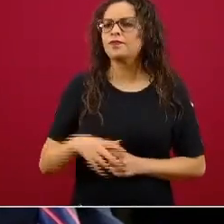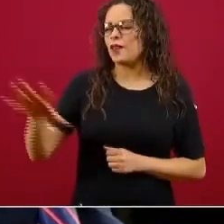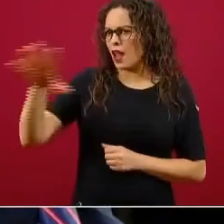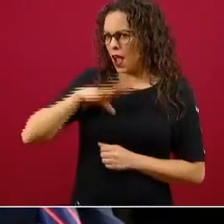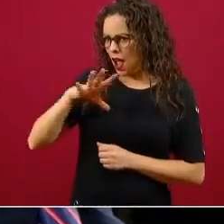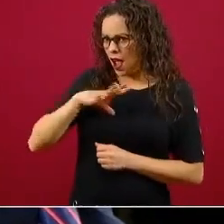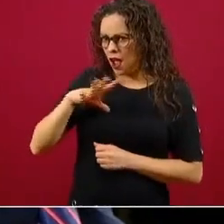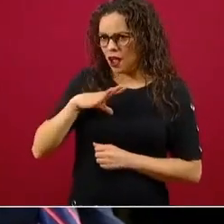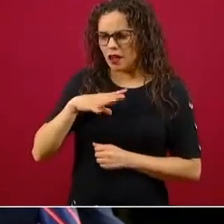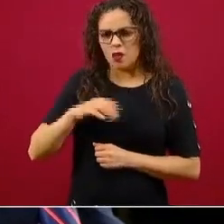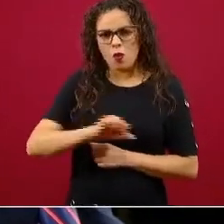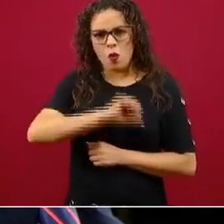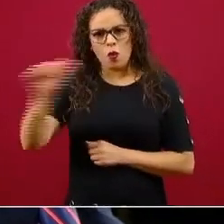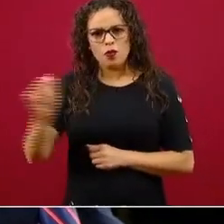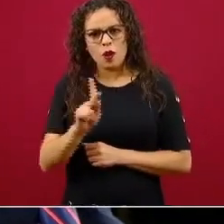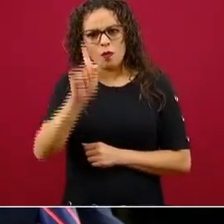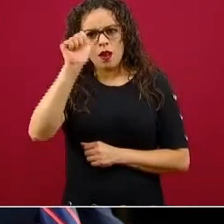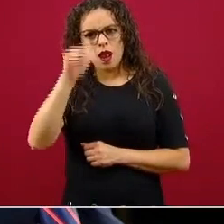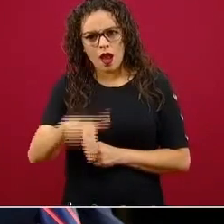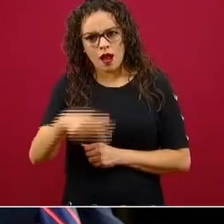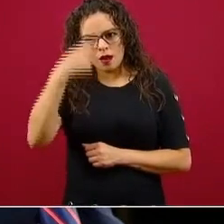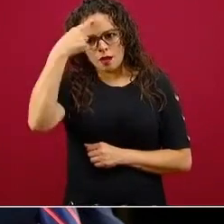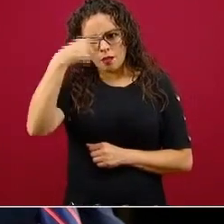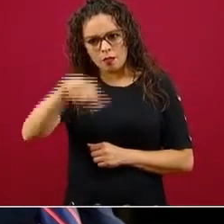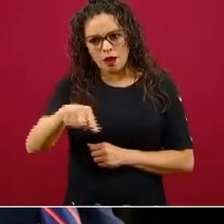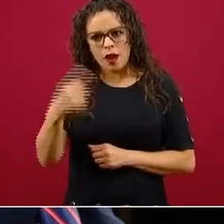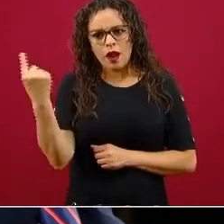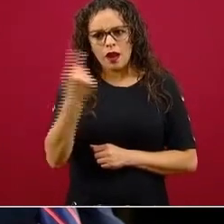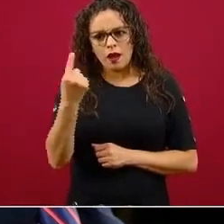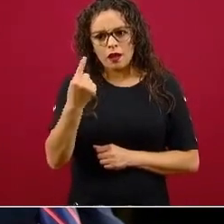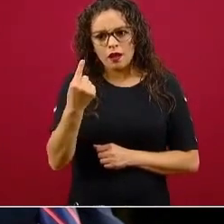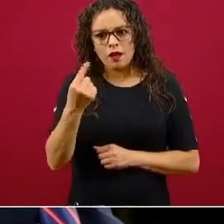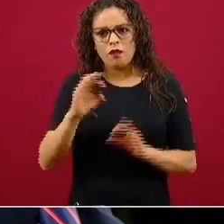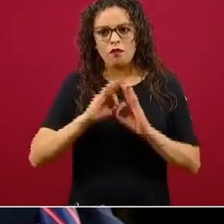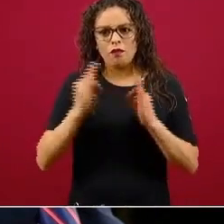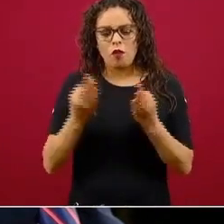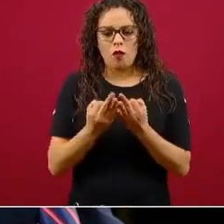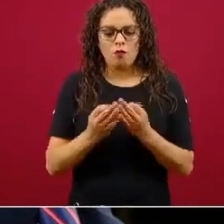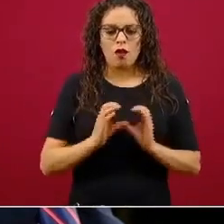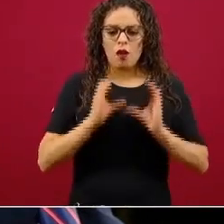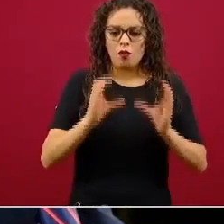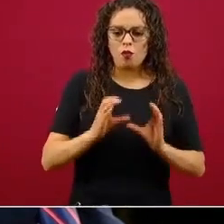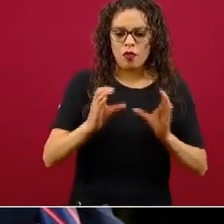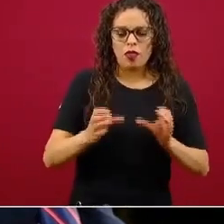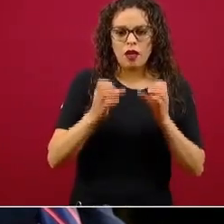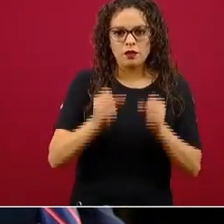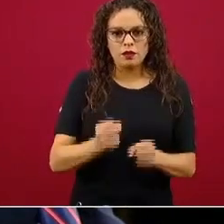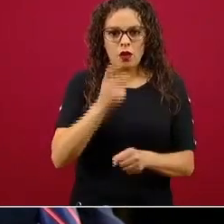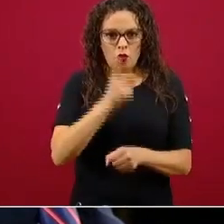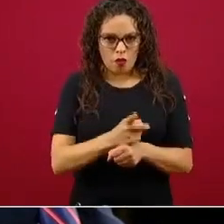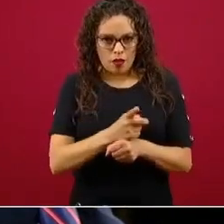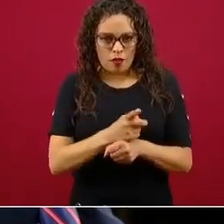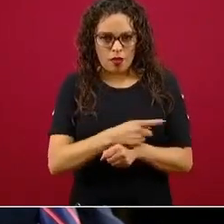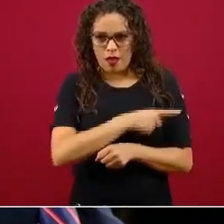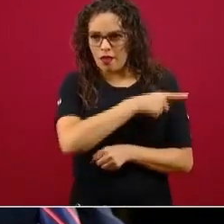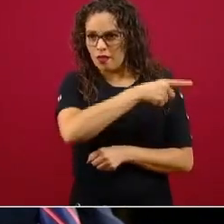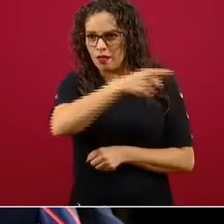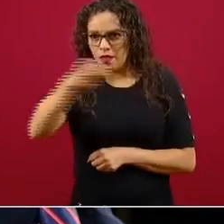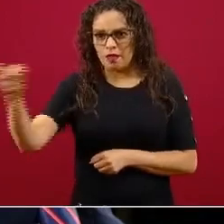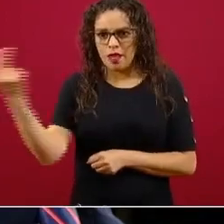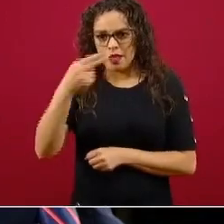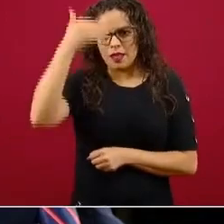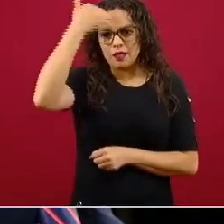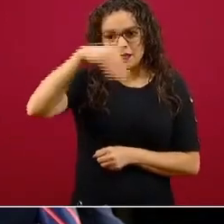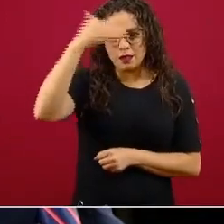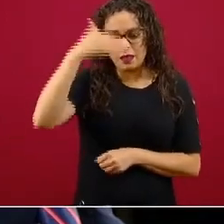para concientizar a las personas sobre las medidas de seguridad? Especialmente porque ya se comenzaron a tomar medidas rumbo a la apertura de